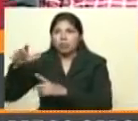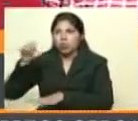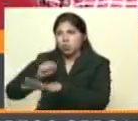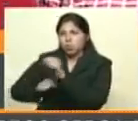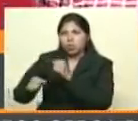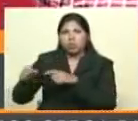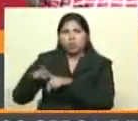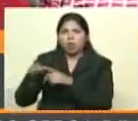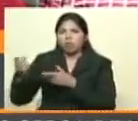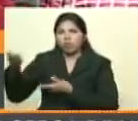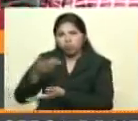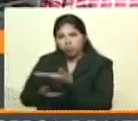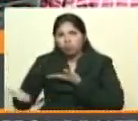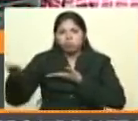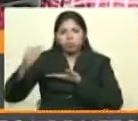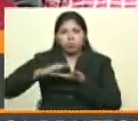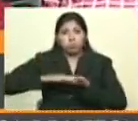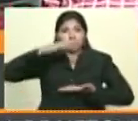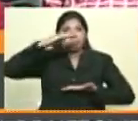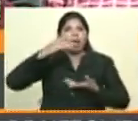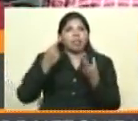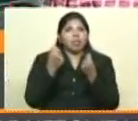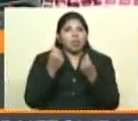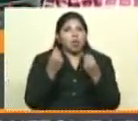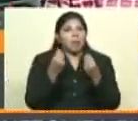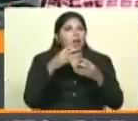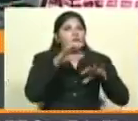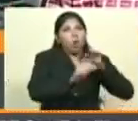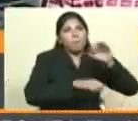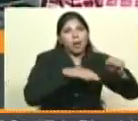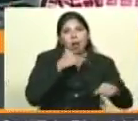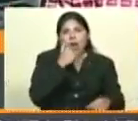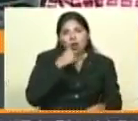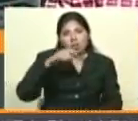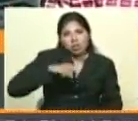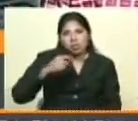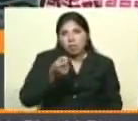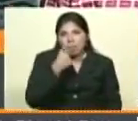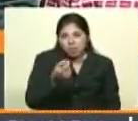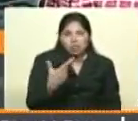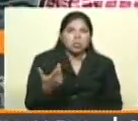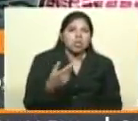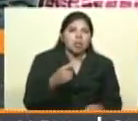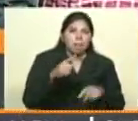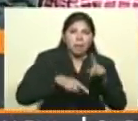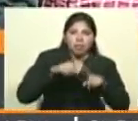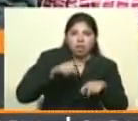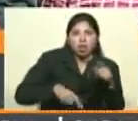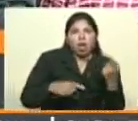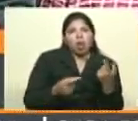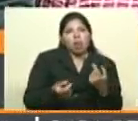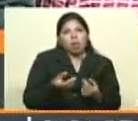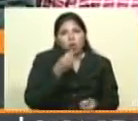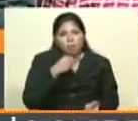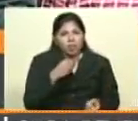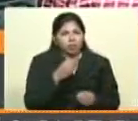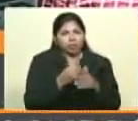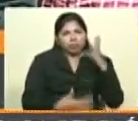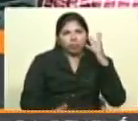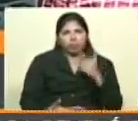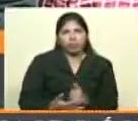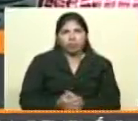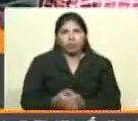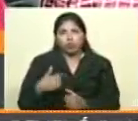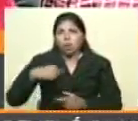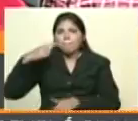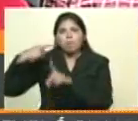El Petro es parte del camino de las soluciones económicas de aquí hacia el futuro. Estoy muy feliz, muy esperanzado, muy optimista por el Petro. La